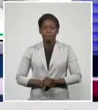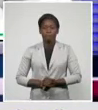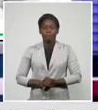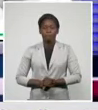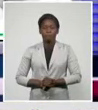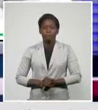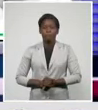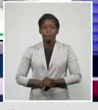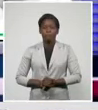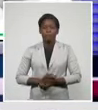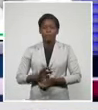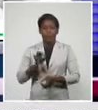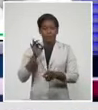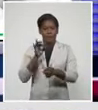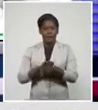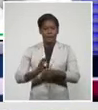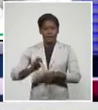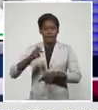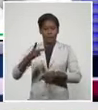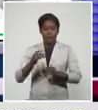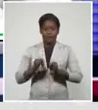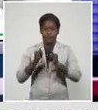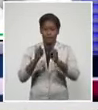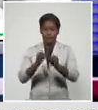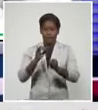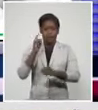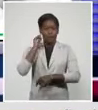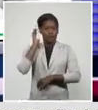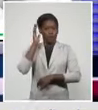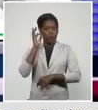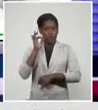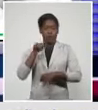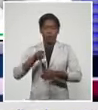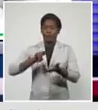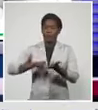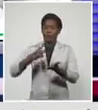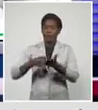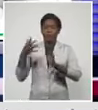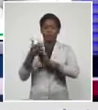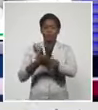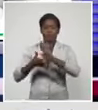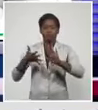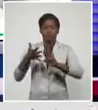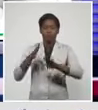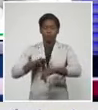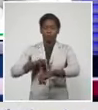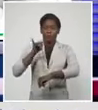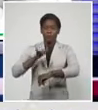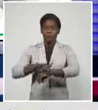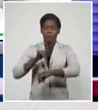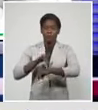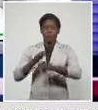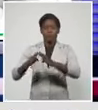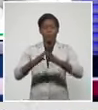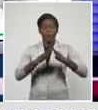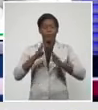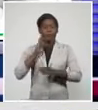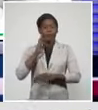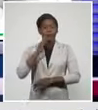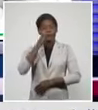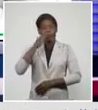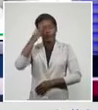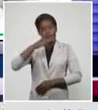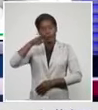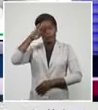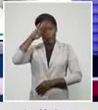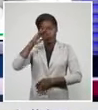Bueno, ya estamos nuevamente en nuestra conferencia de prensa. Mercedes González, nuestra intérprete en lengua de señas para la comunidad sorda de Cuba, se